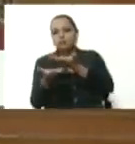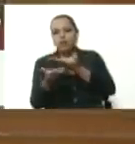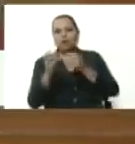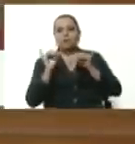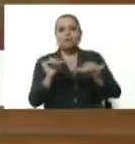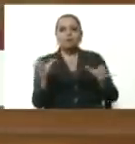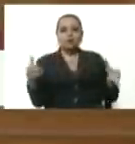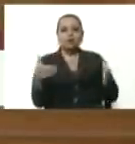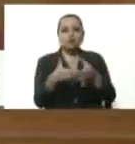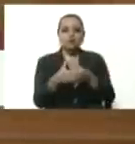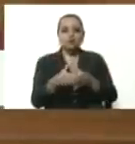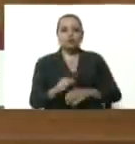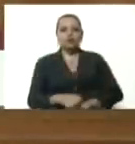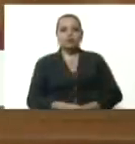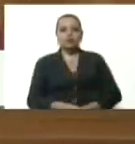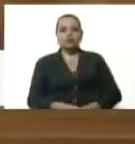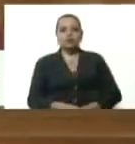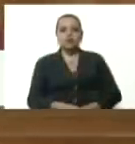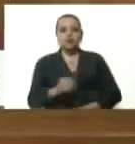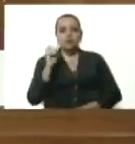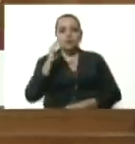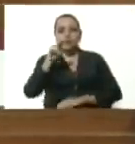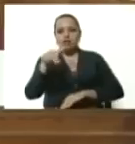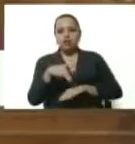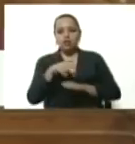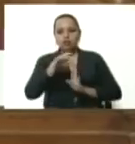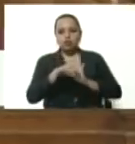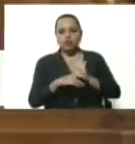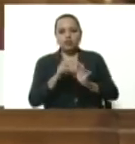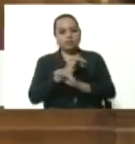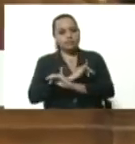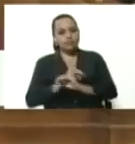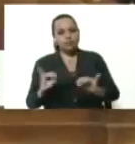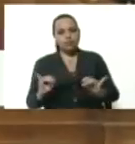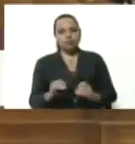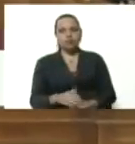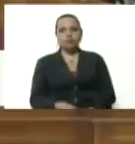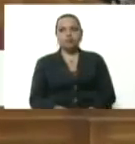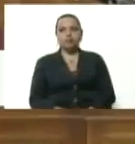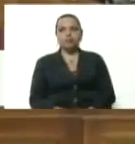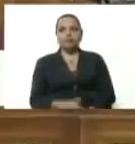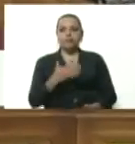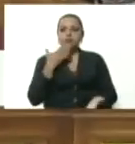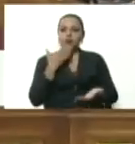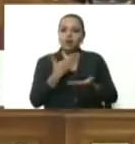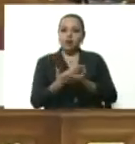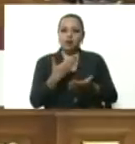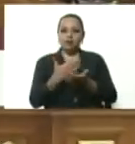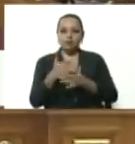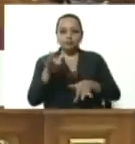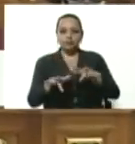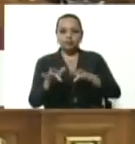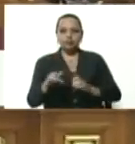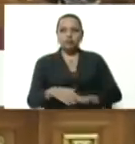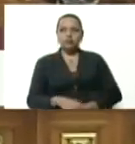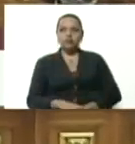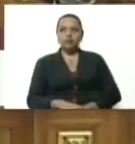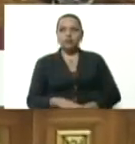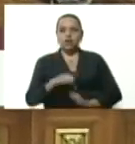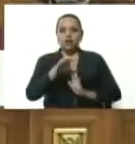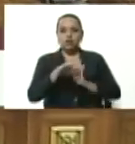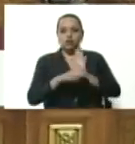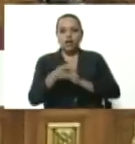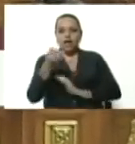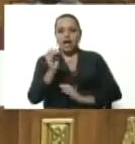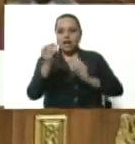dicha sesión de la ANC. Es todo, presidente. Gracias, compañero secretario. Las constituyentes y los constituyentes que estén de